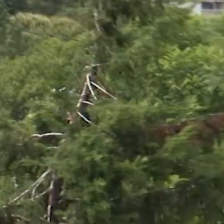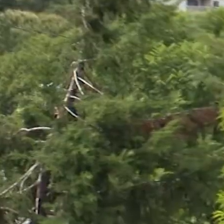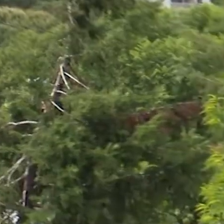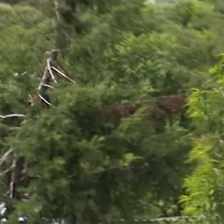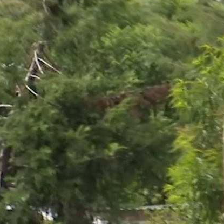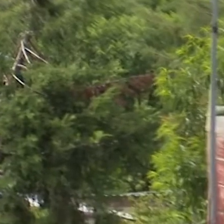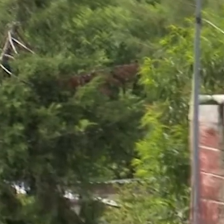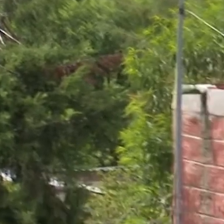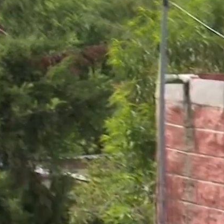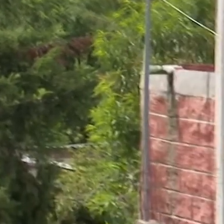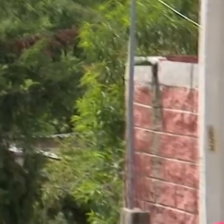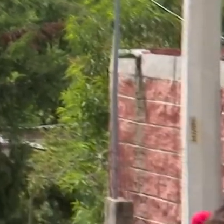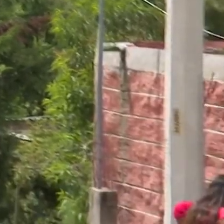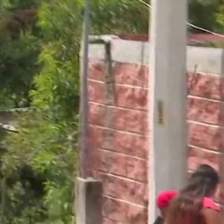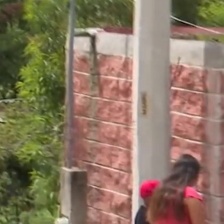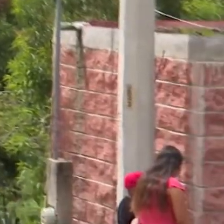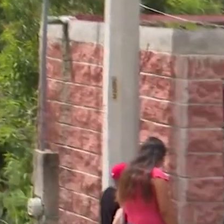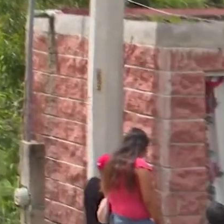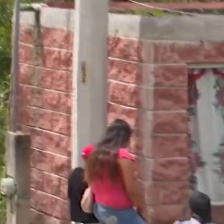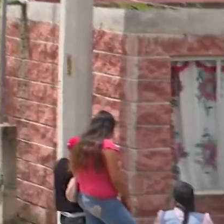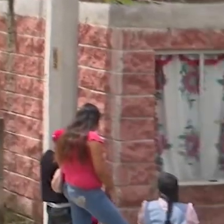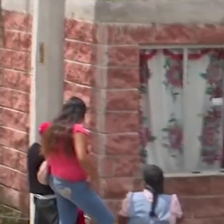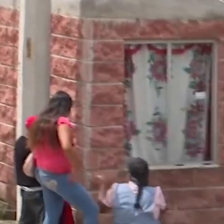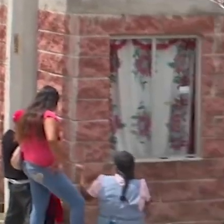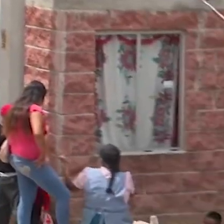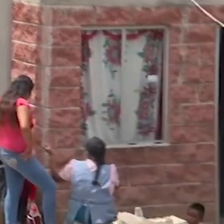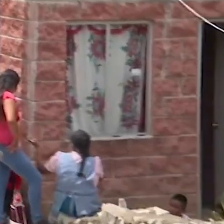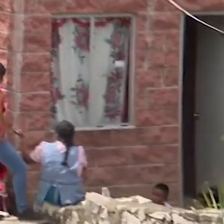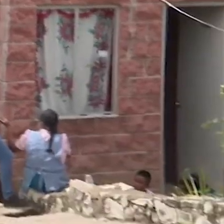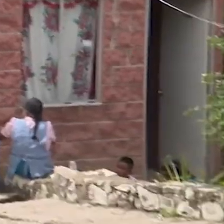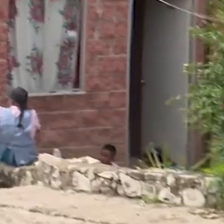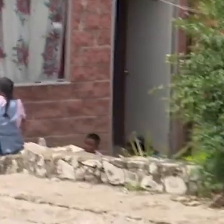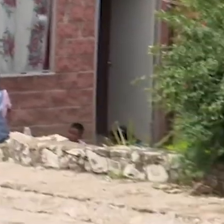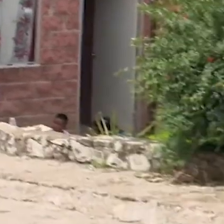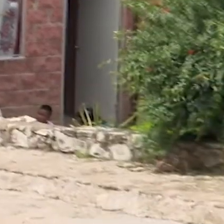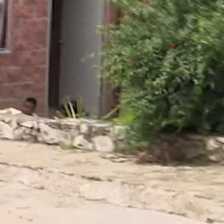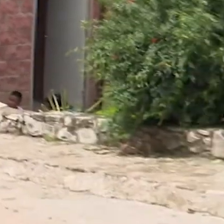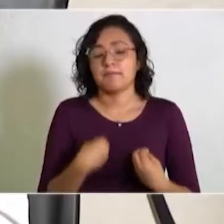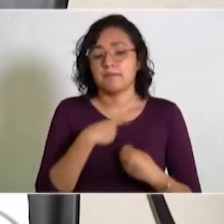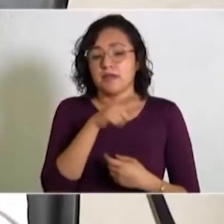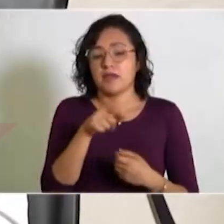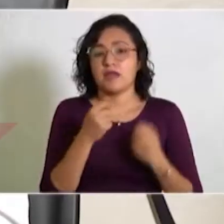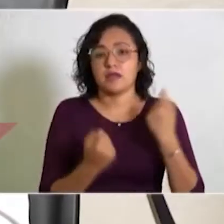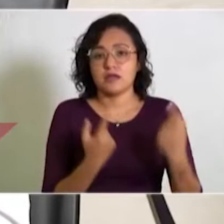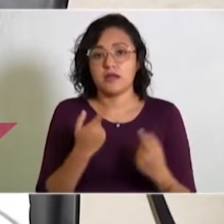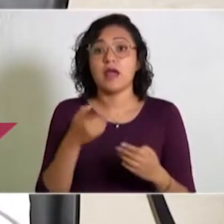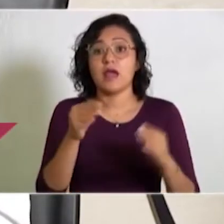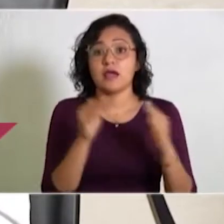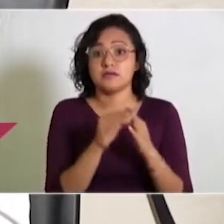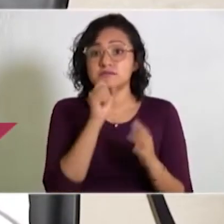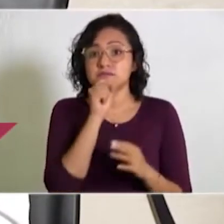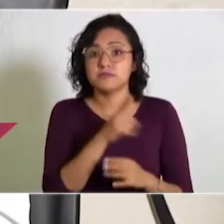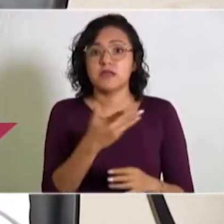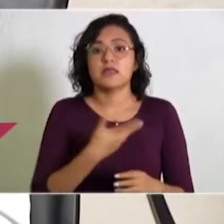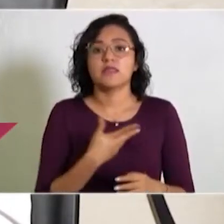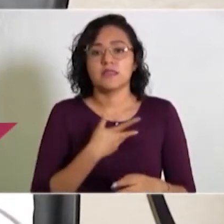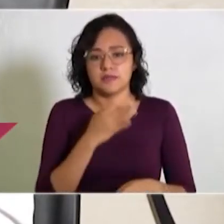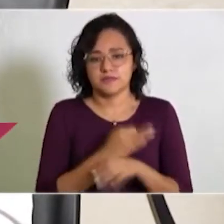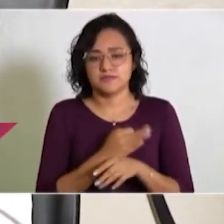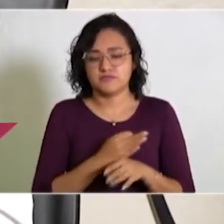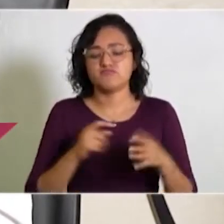Futuro, anunciado por José Antonio López, subsecretario de Vivienda de la Secretaría de Bienestar. Dichas viviendas contarán con las